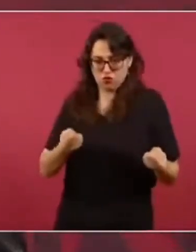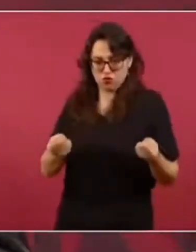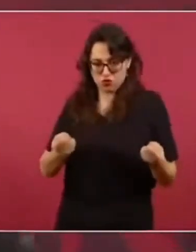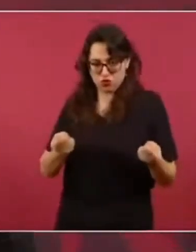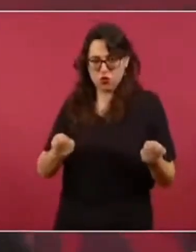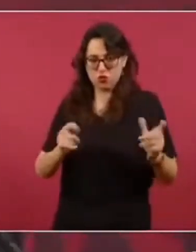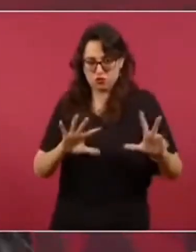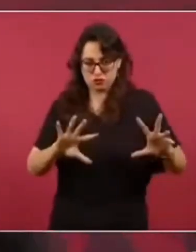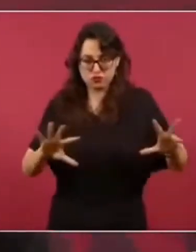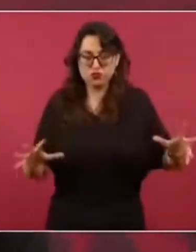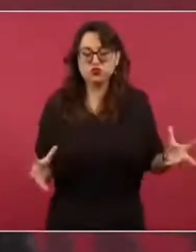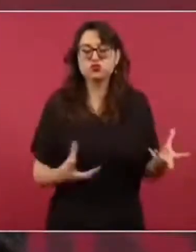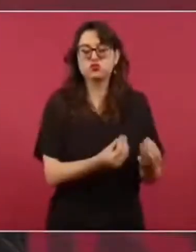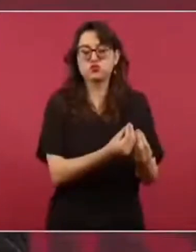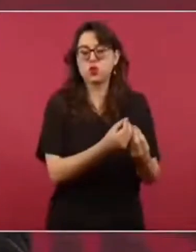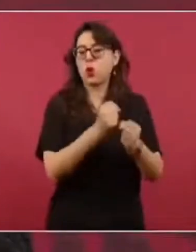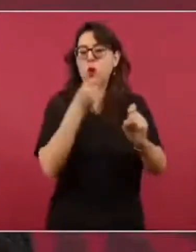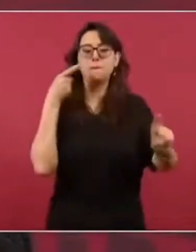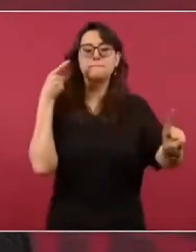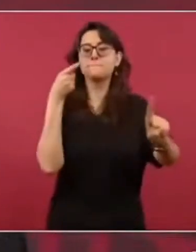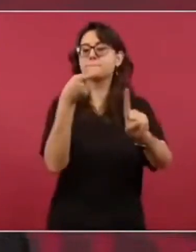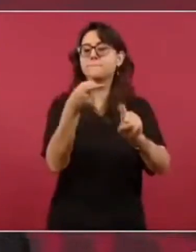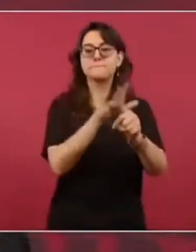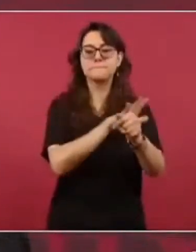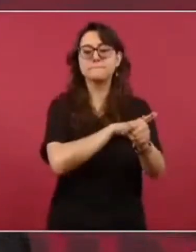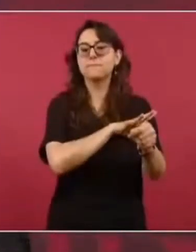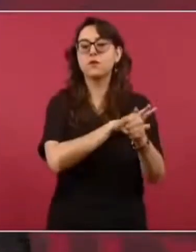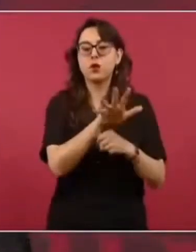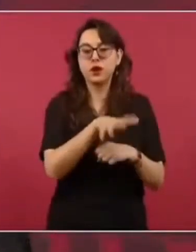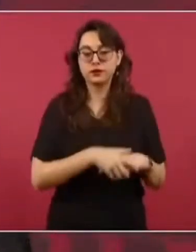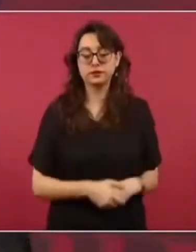es manipular.